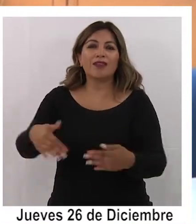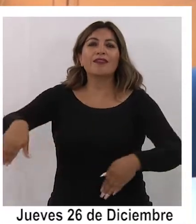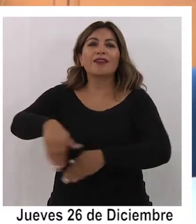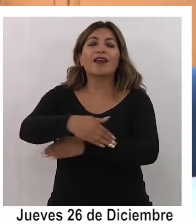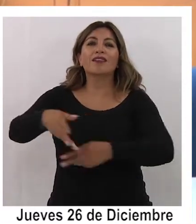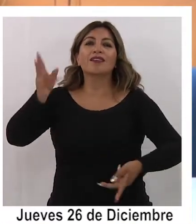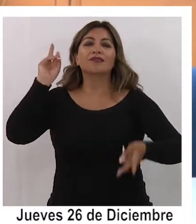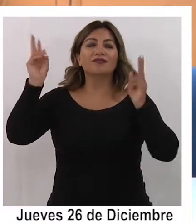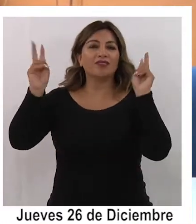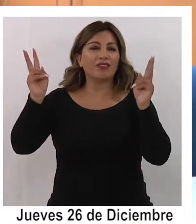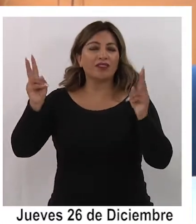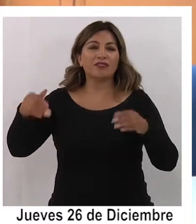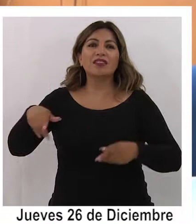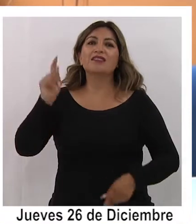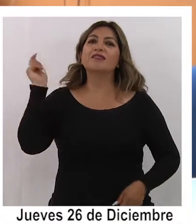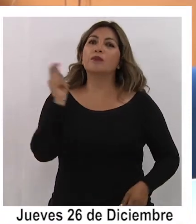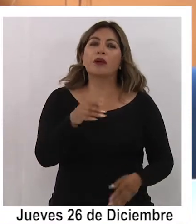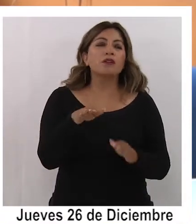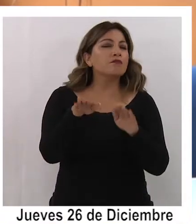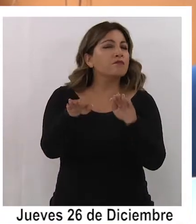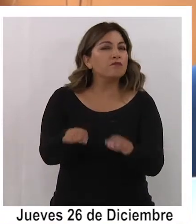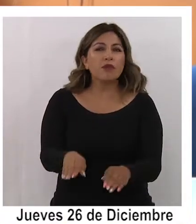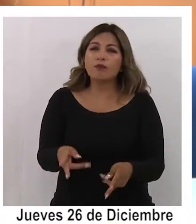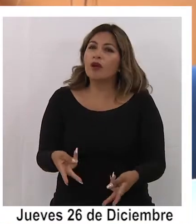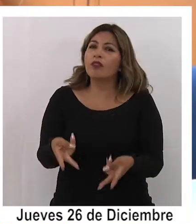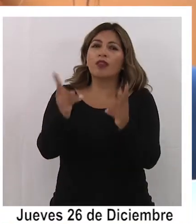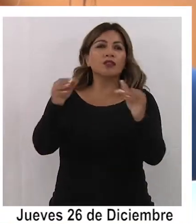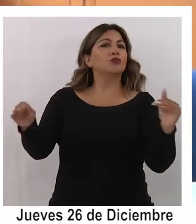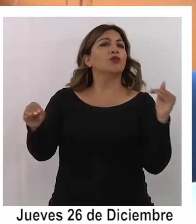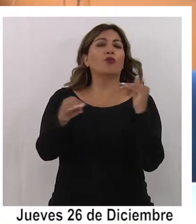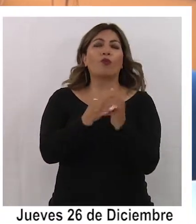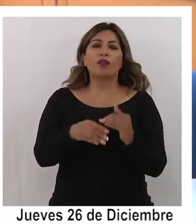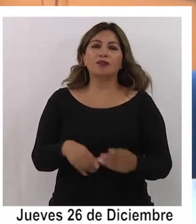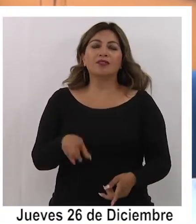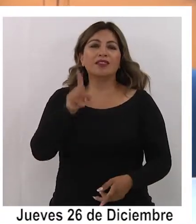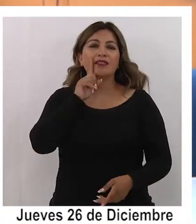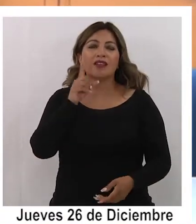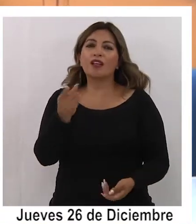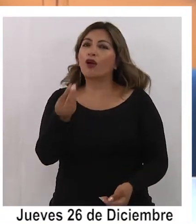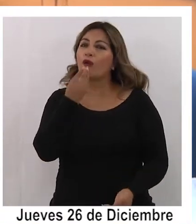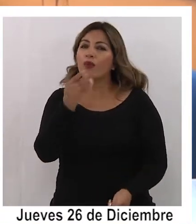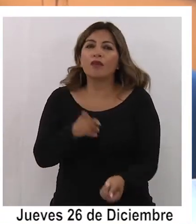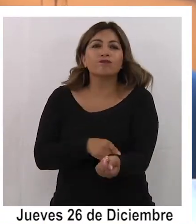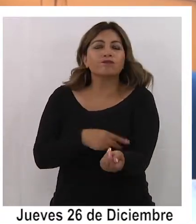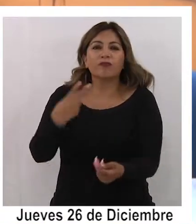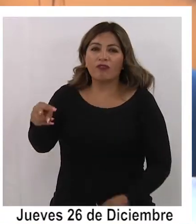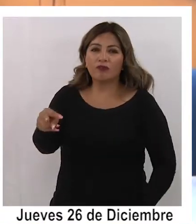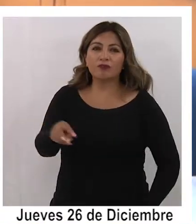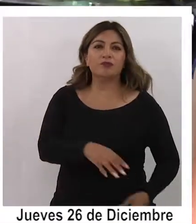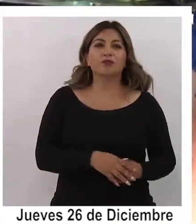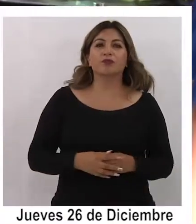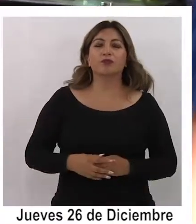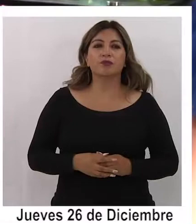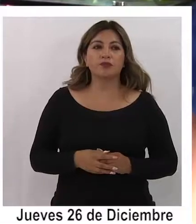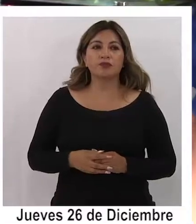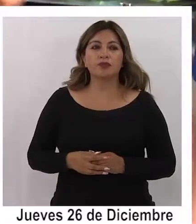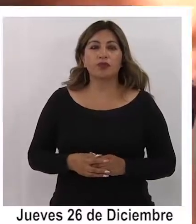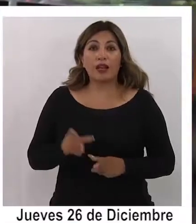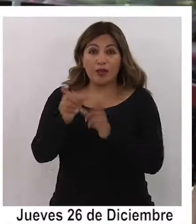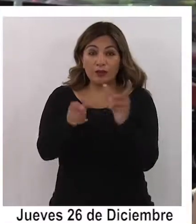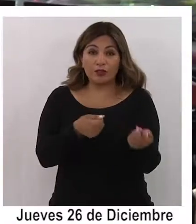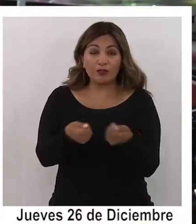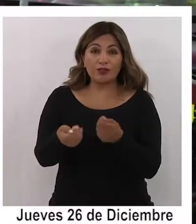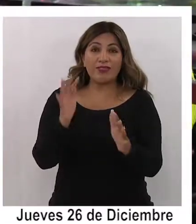Vivar y Tarapacá, que también tienen el legítimo derecho de llevar el sustento a sus hogares. Los